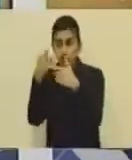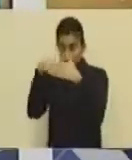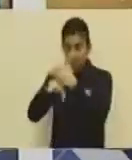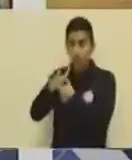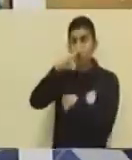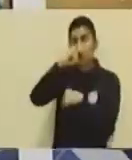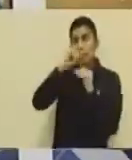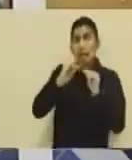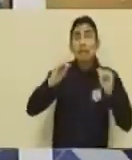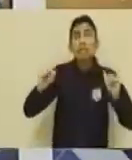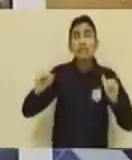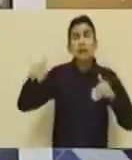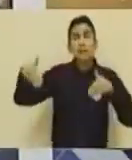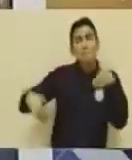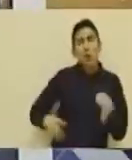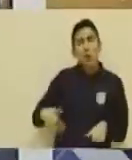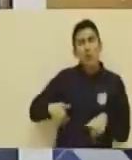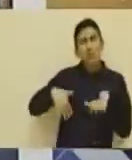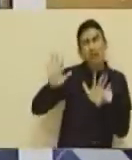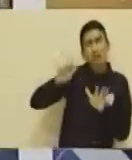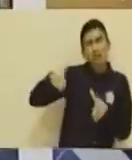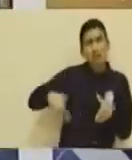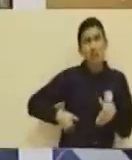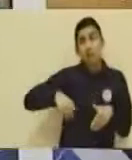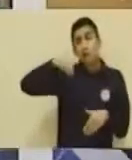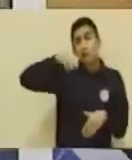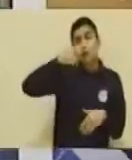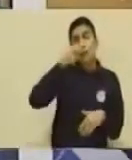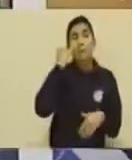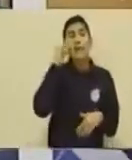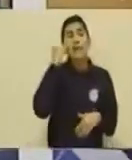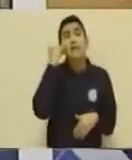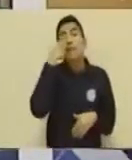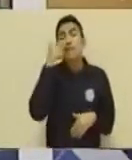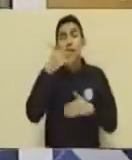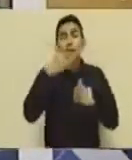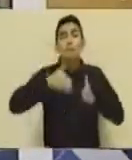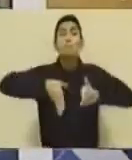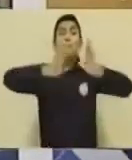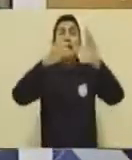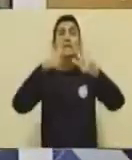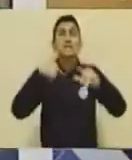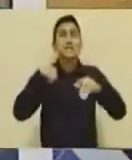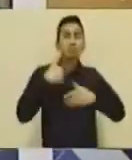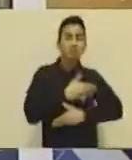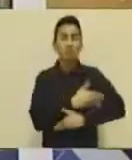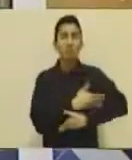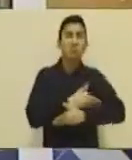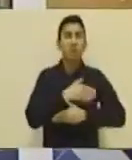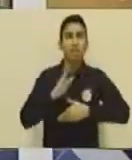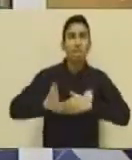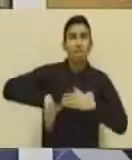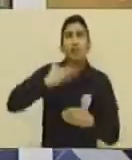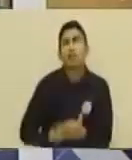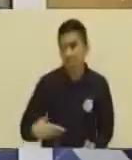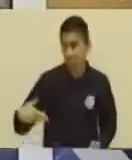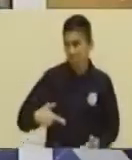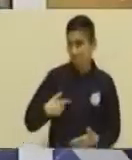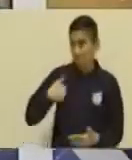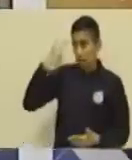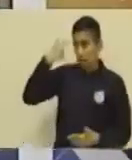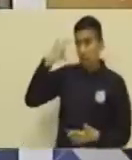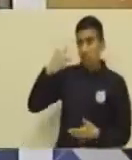niñas que constantemente la estaban molestando. Marita iba por los pasillos y las niñas le botaban los cuadernos.